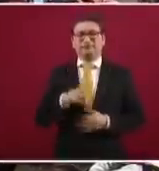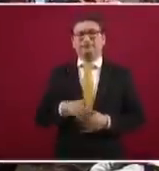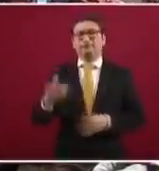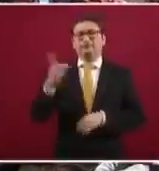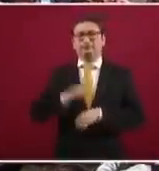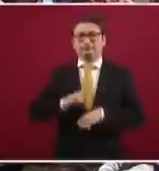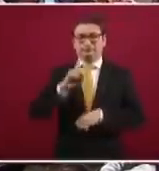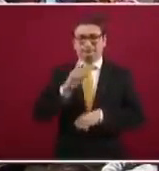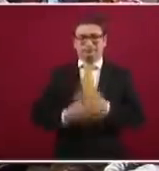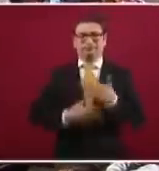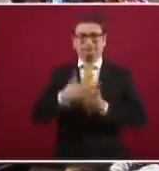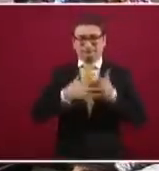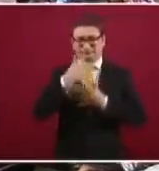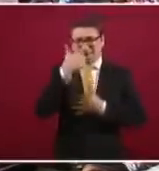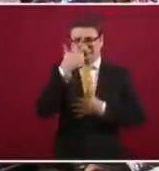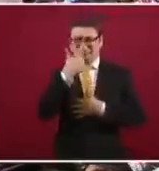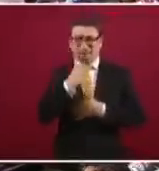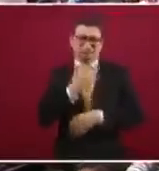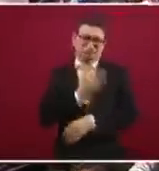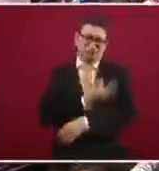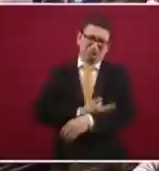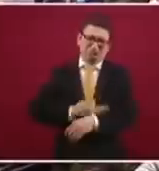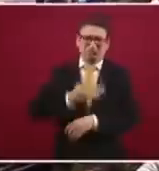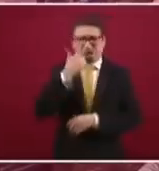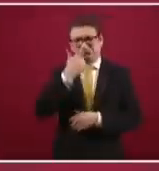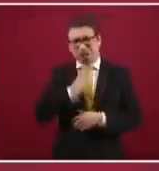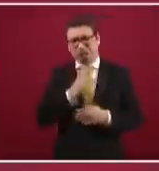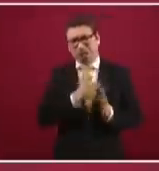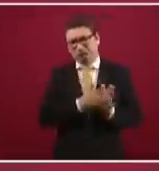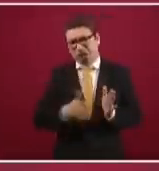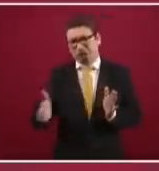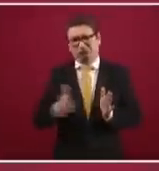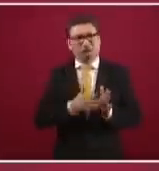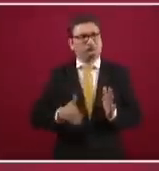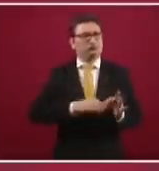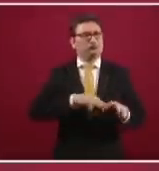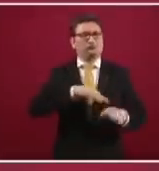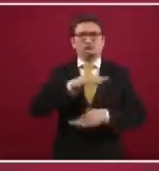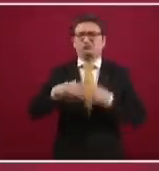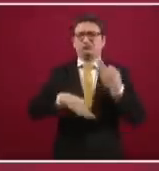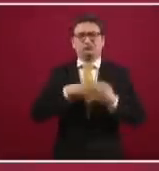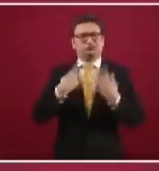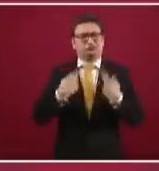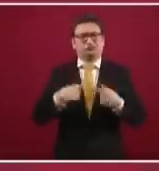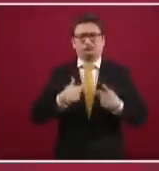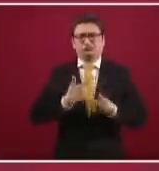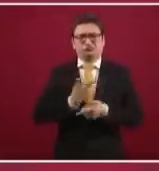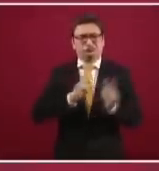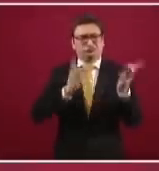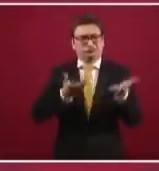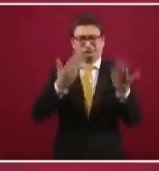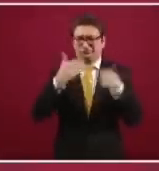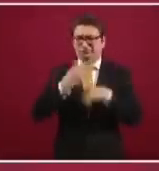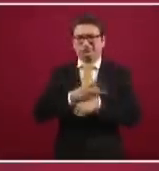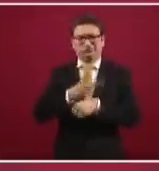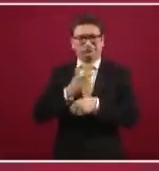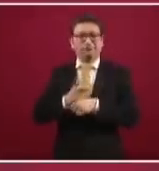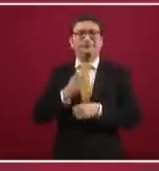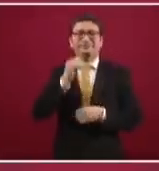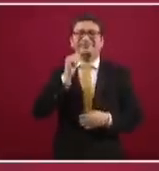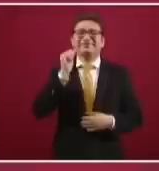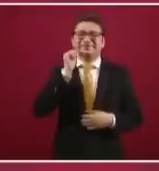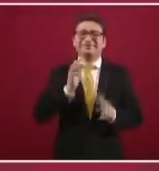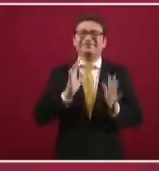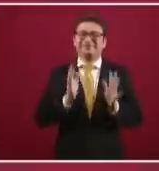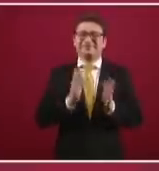15 por la noche, tarde noche, y están todos invitados. Ya ayer hablábamos de